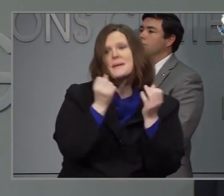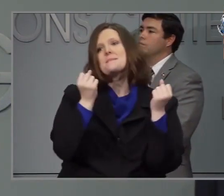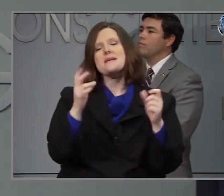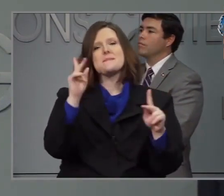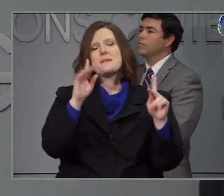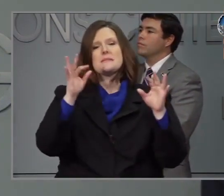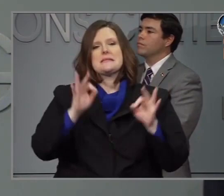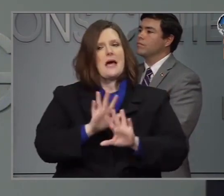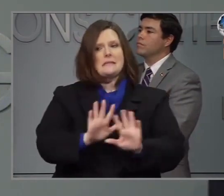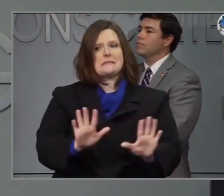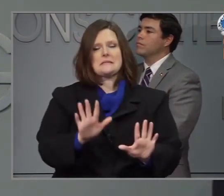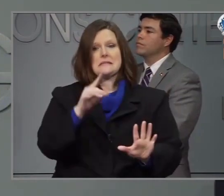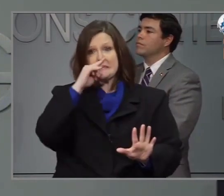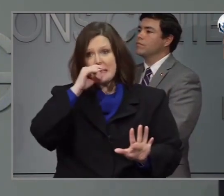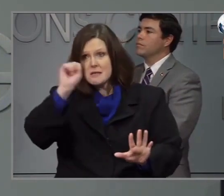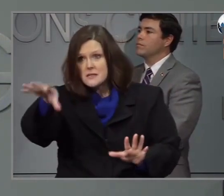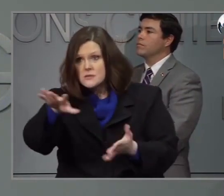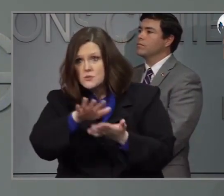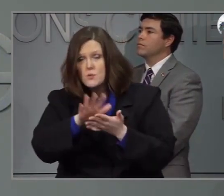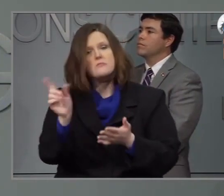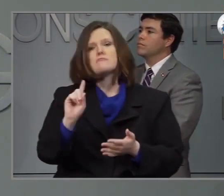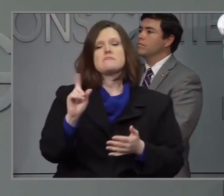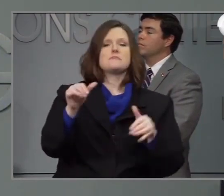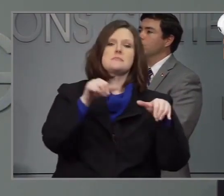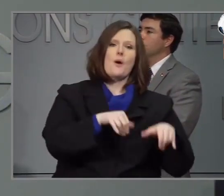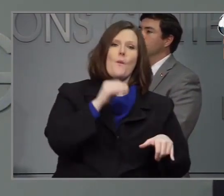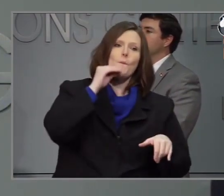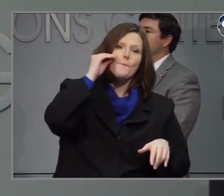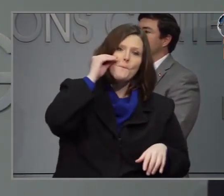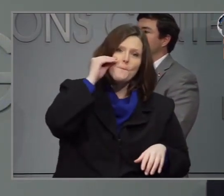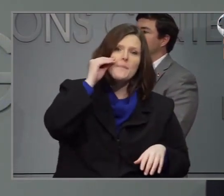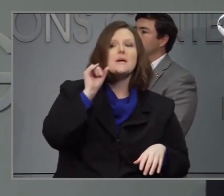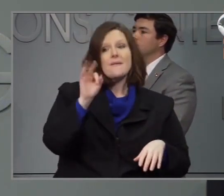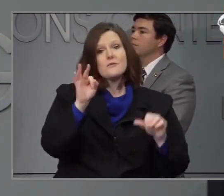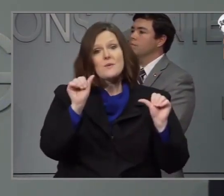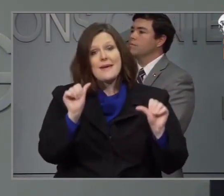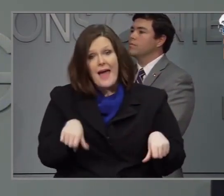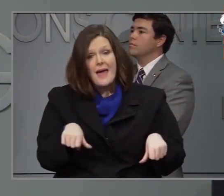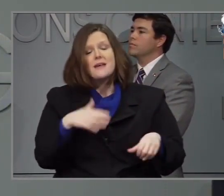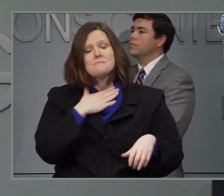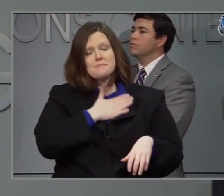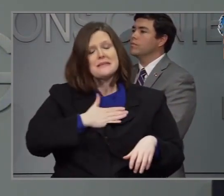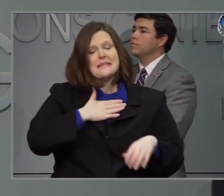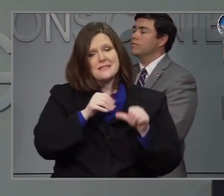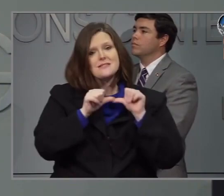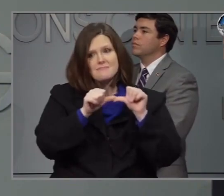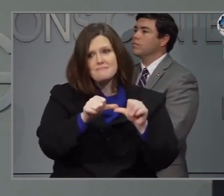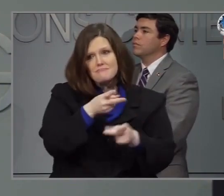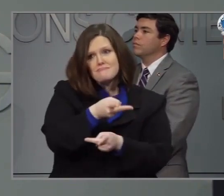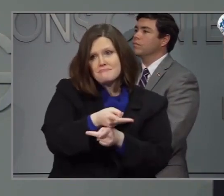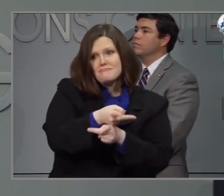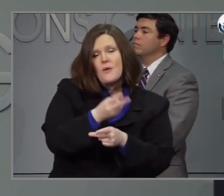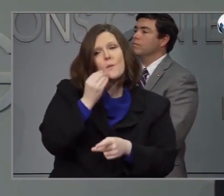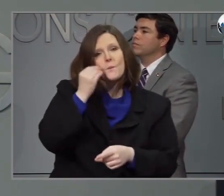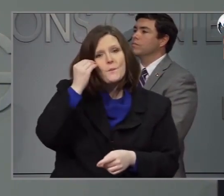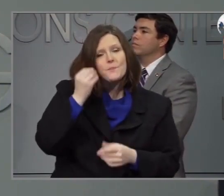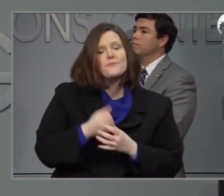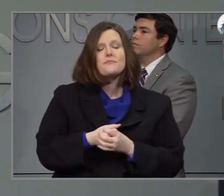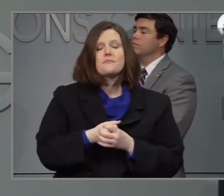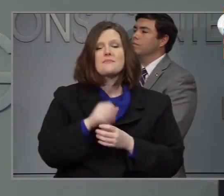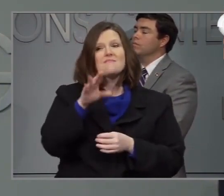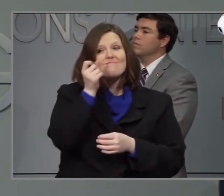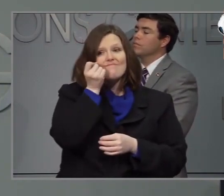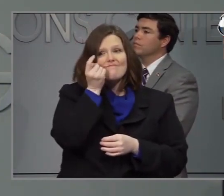familias han elegido conservar a sus niños en casa y si ustedes lo pueden hacer los incentivamos a que lo hagan sin